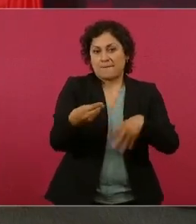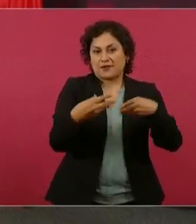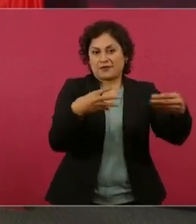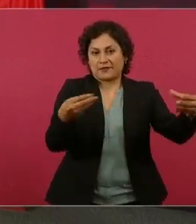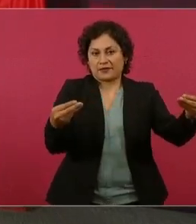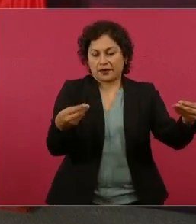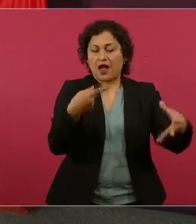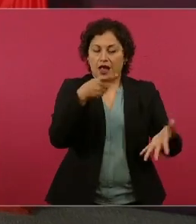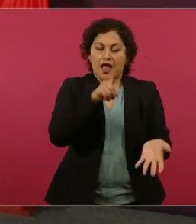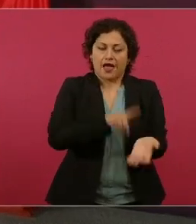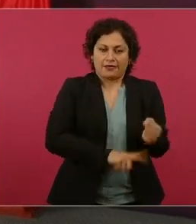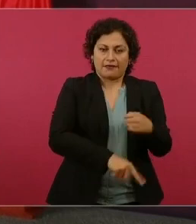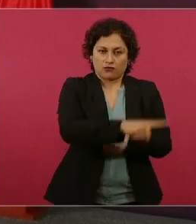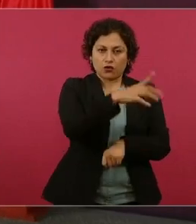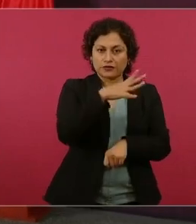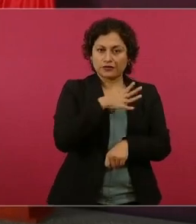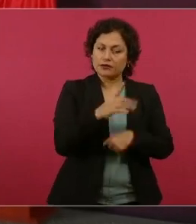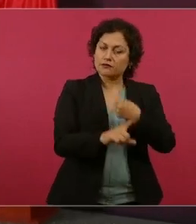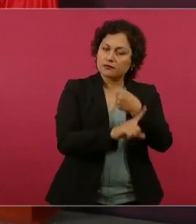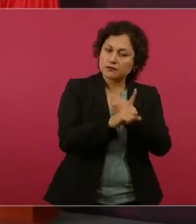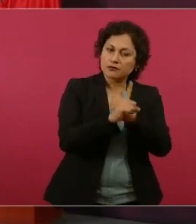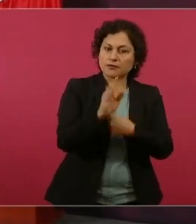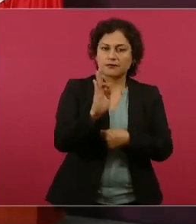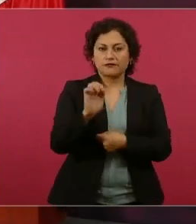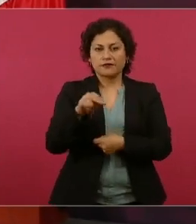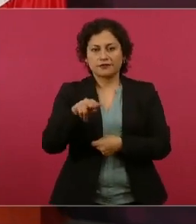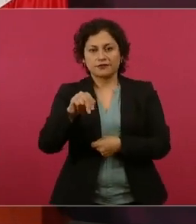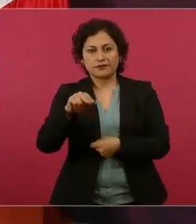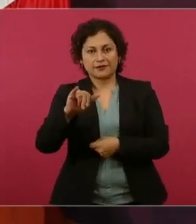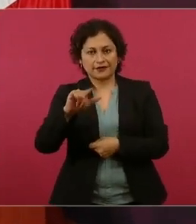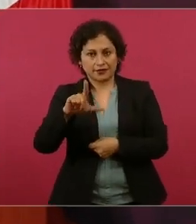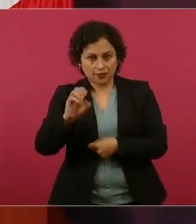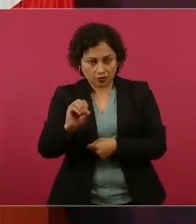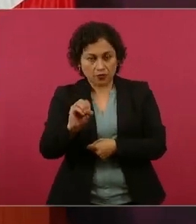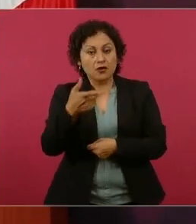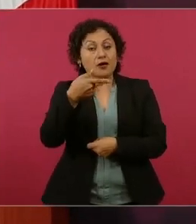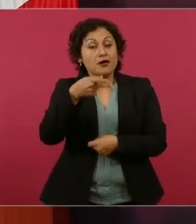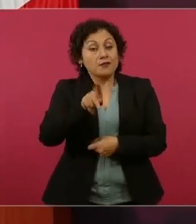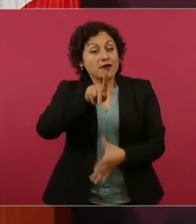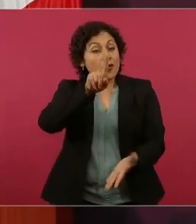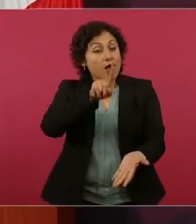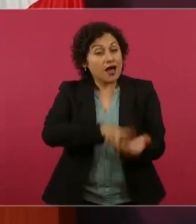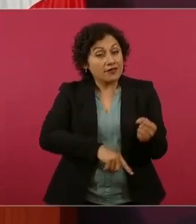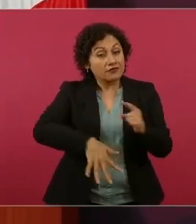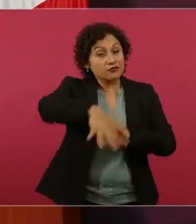fentanil, pero la pandemia de la manipulación.